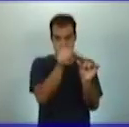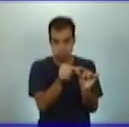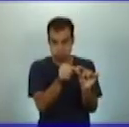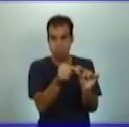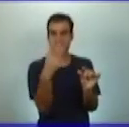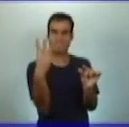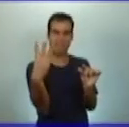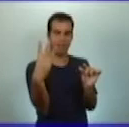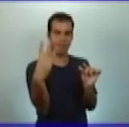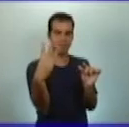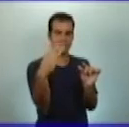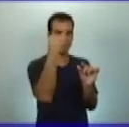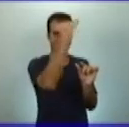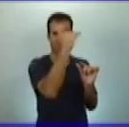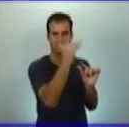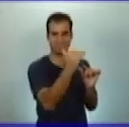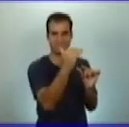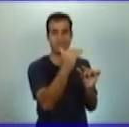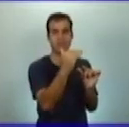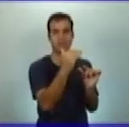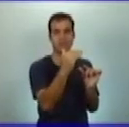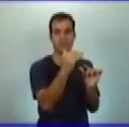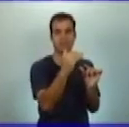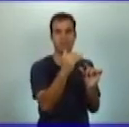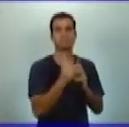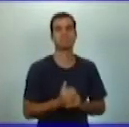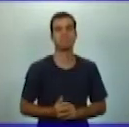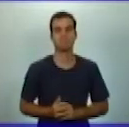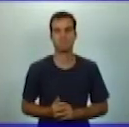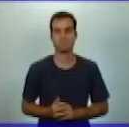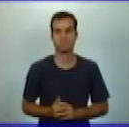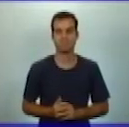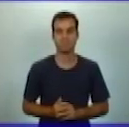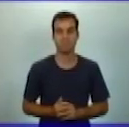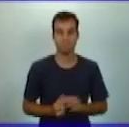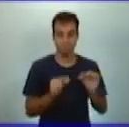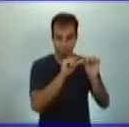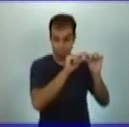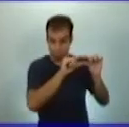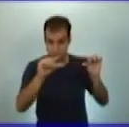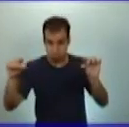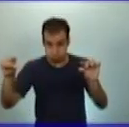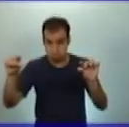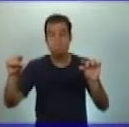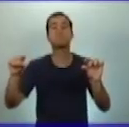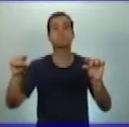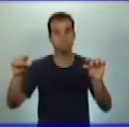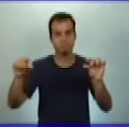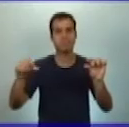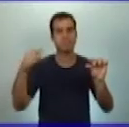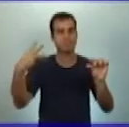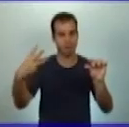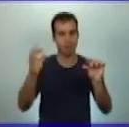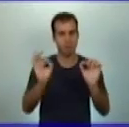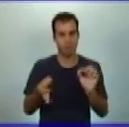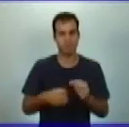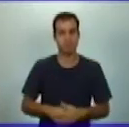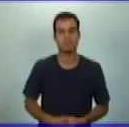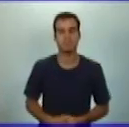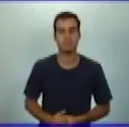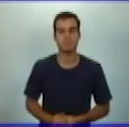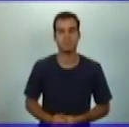cuántos niveles tiene? 3 niveles. Quiere decir que el elemento está ubicado en el periodo 3.